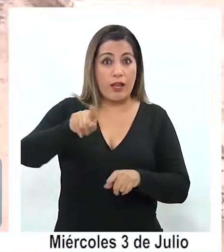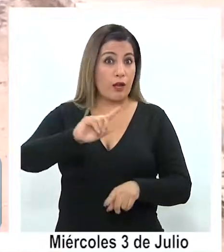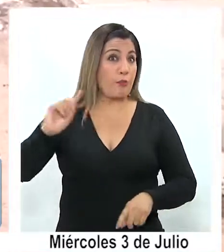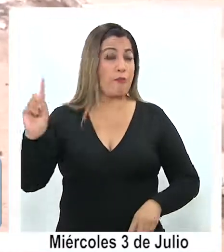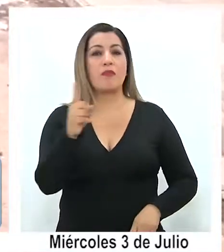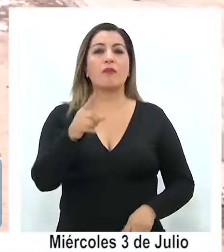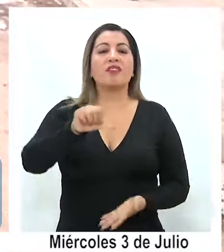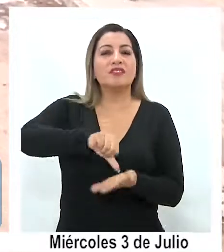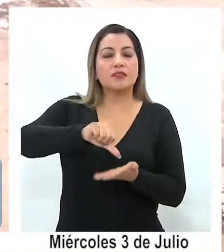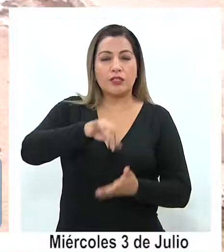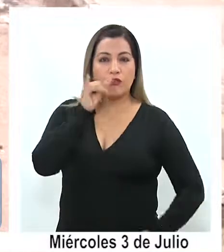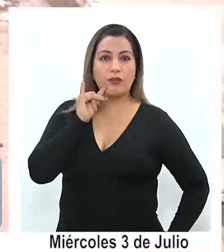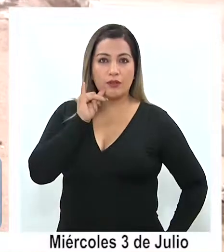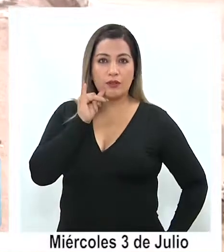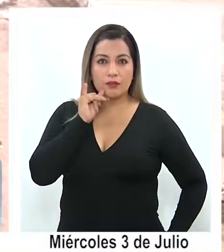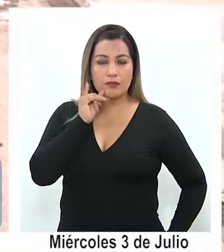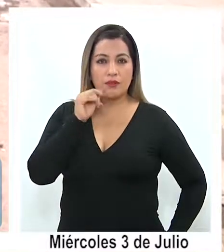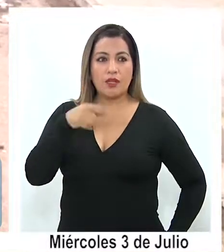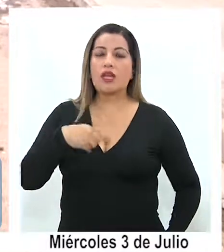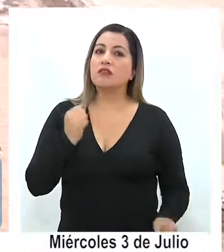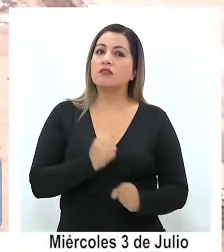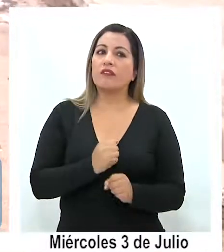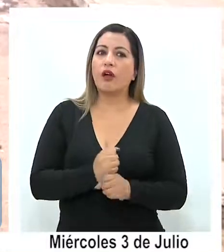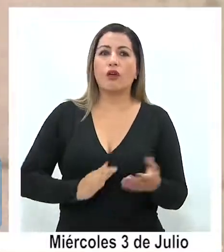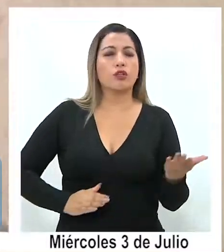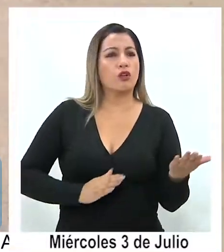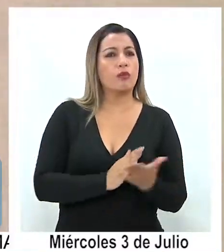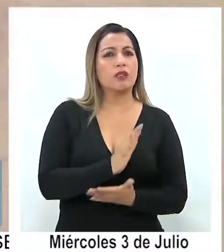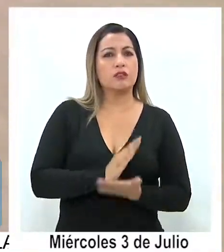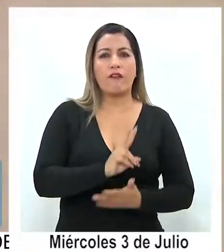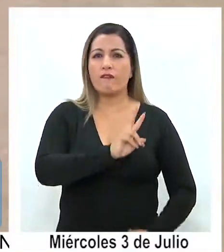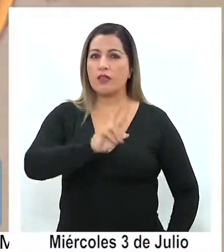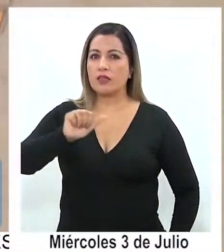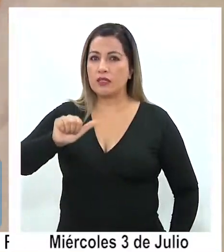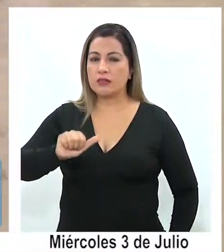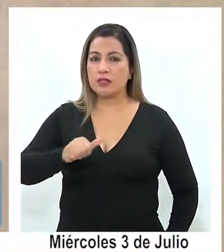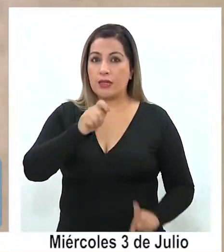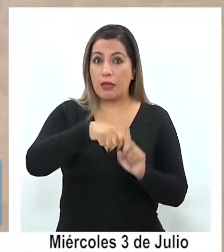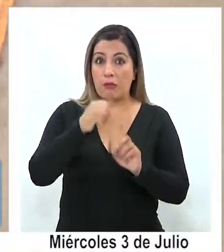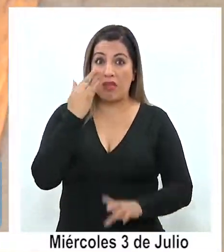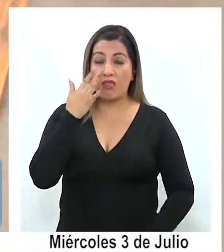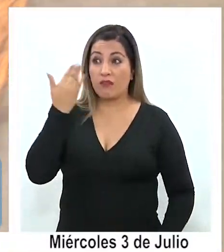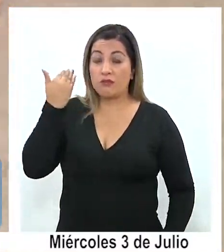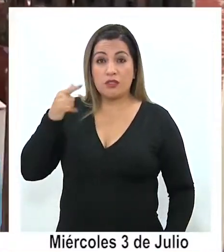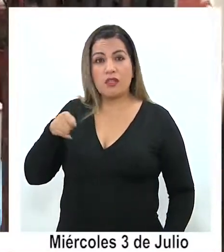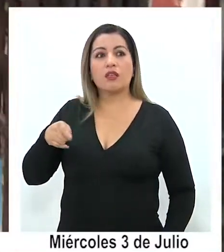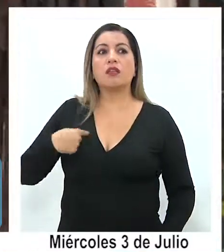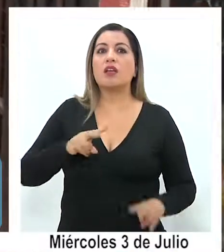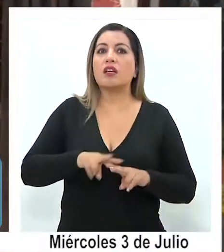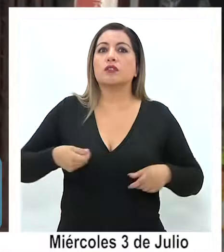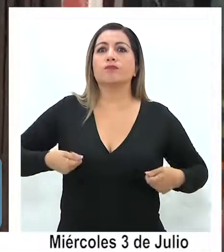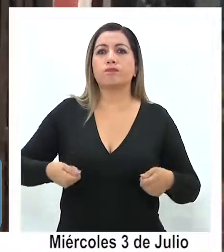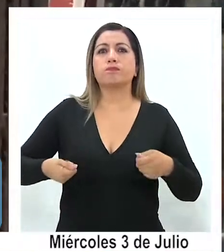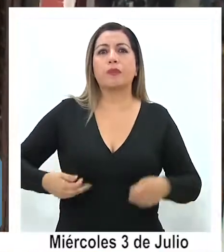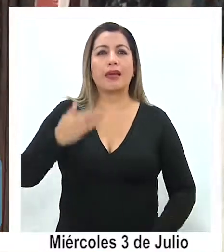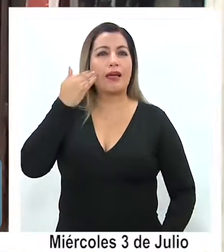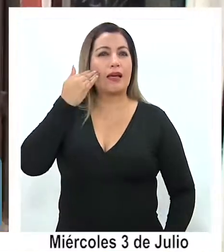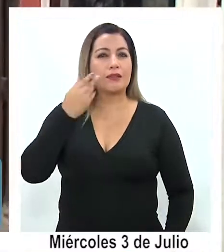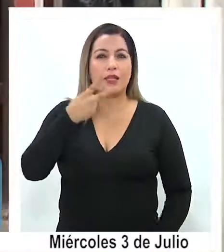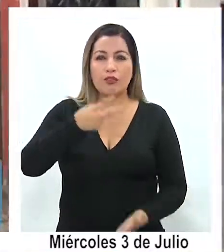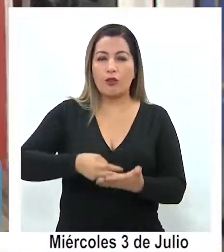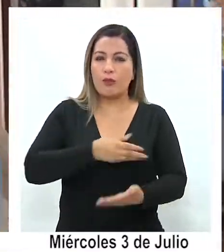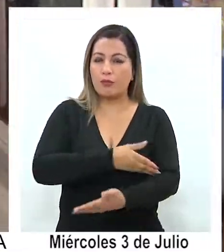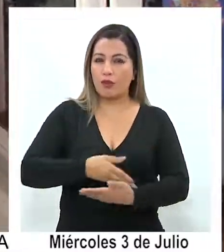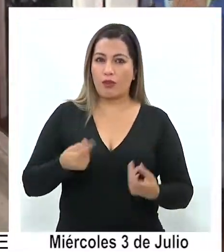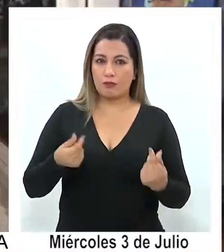principales del centro de Iquique, trabajos que comenzaron el 26 de abril y que involucran una inversión de casi 2